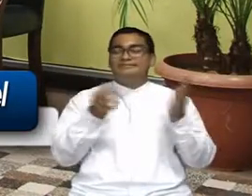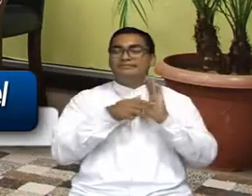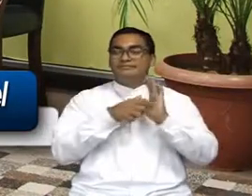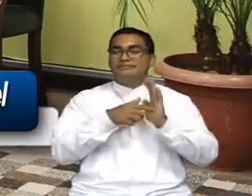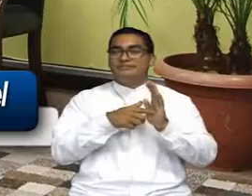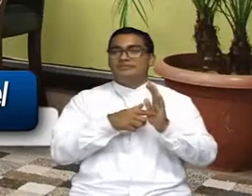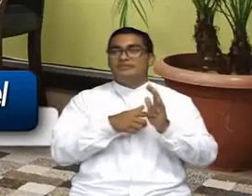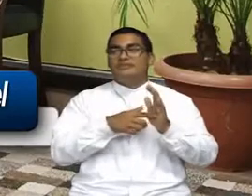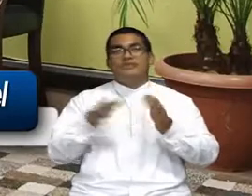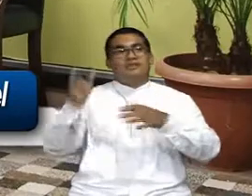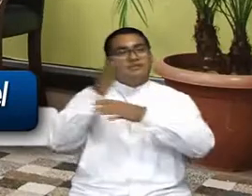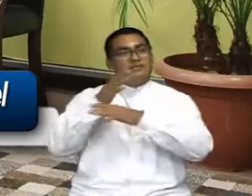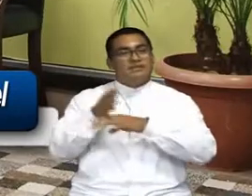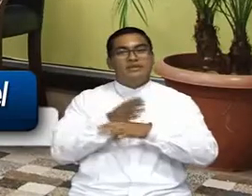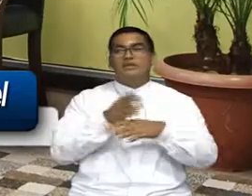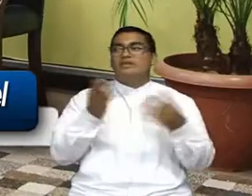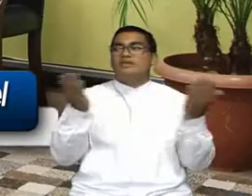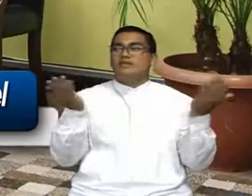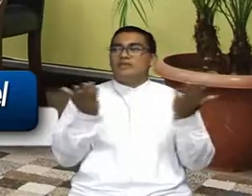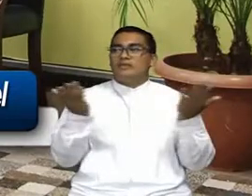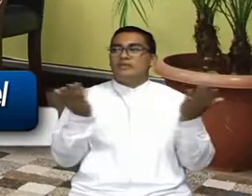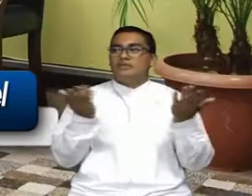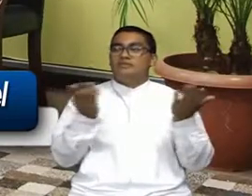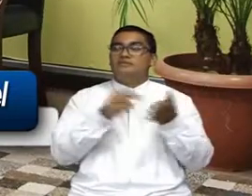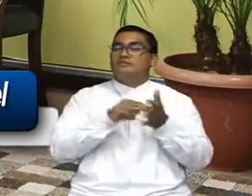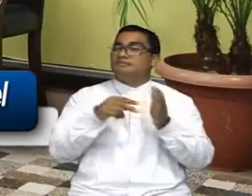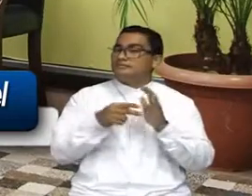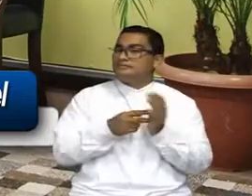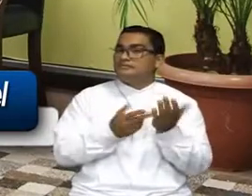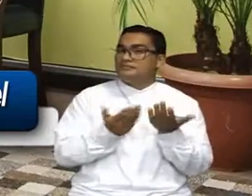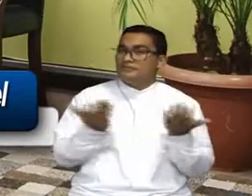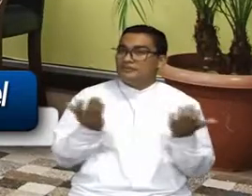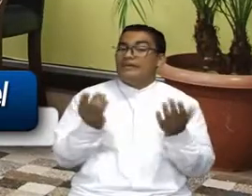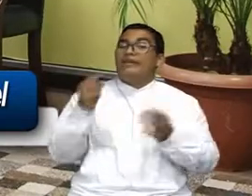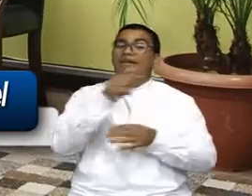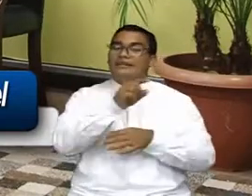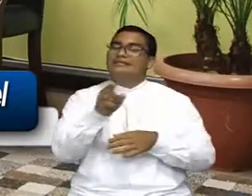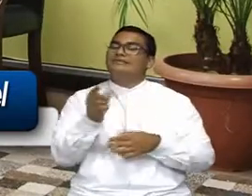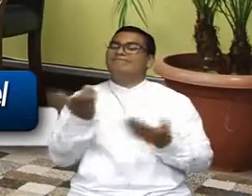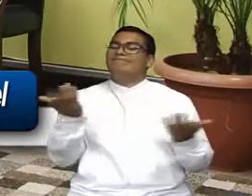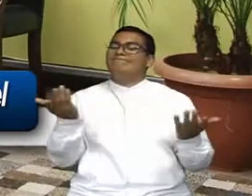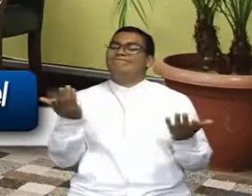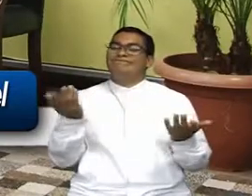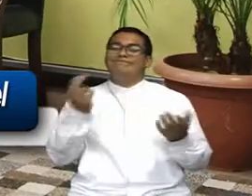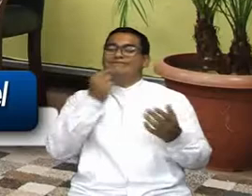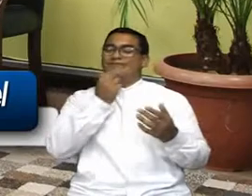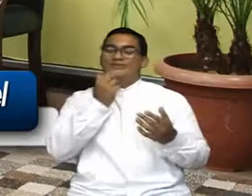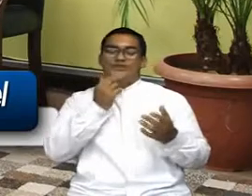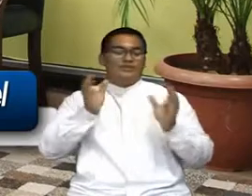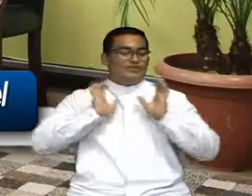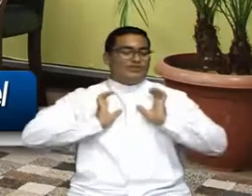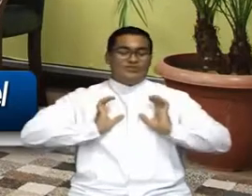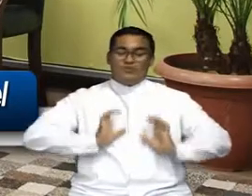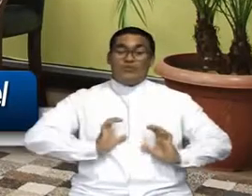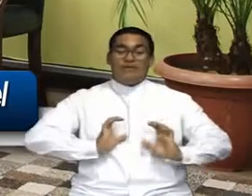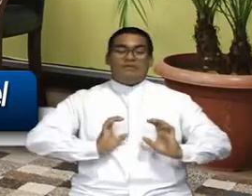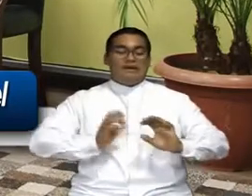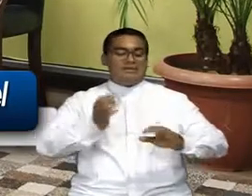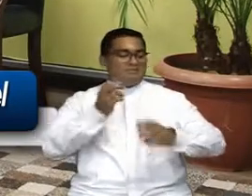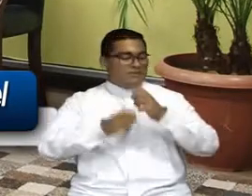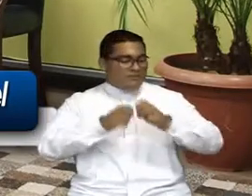estas alteraciones son secundarias a algo más. Algo está pasando en el sistema que me está ocasionando que